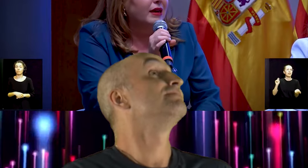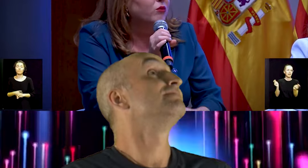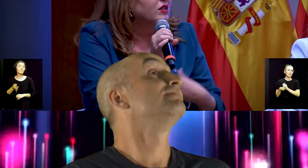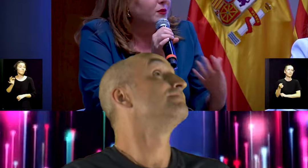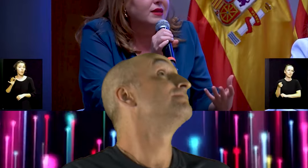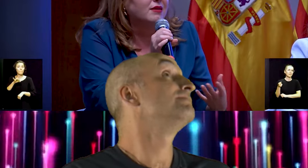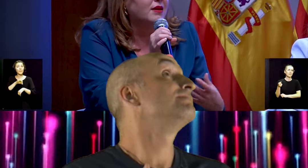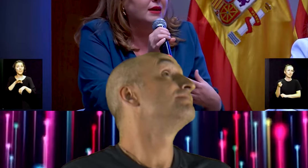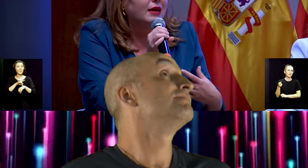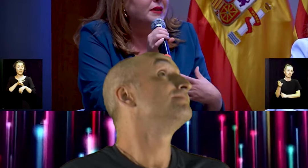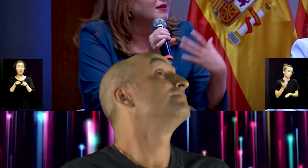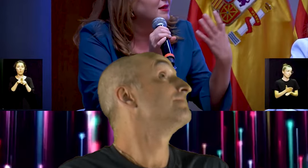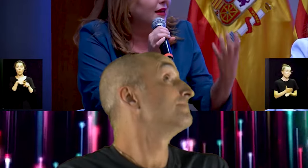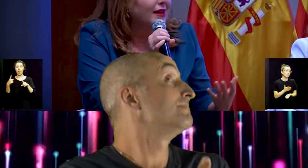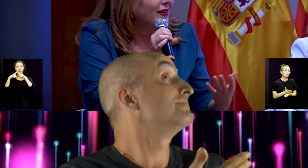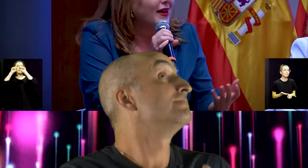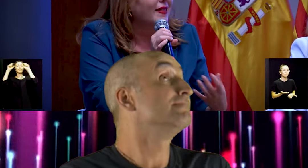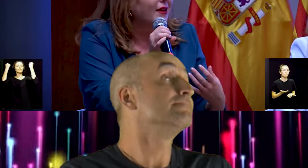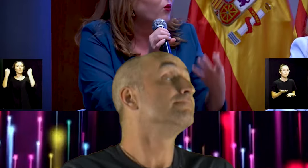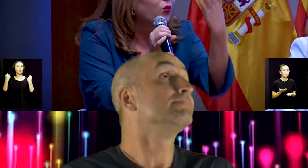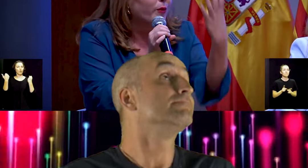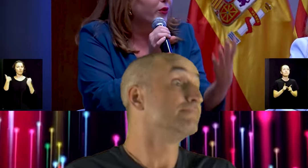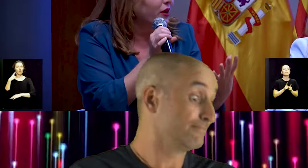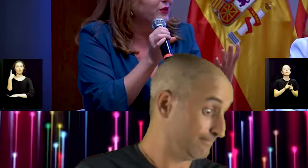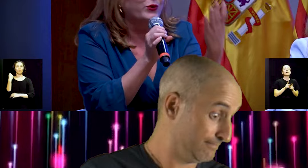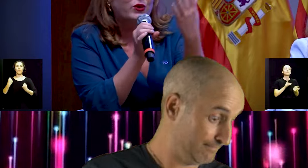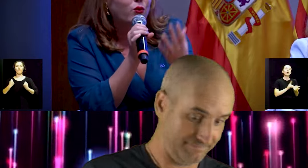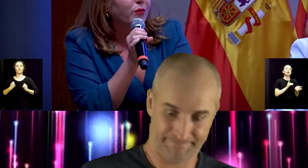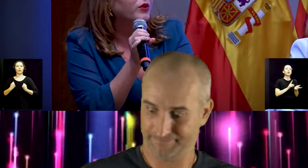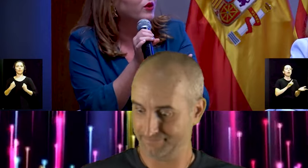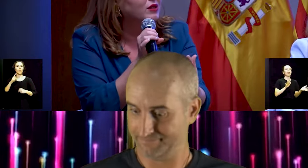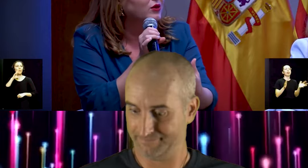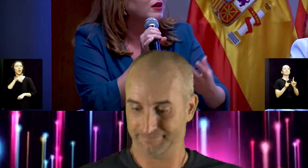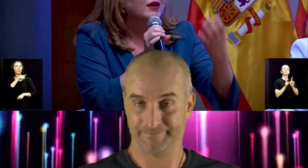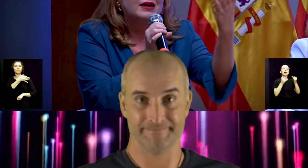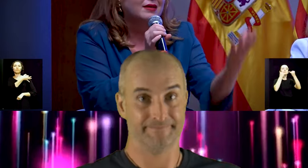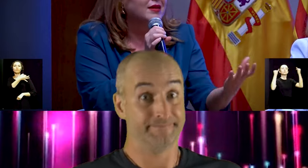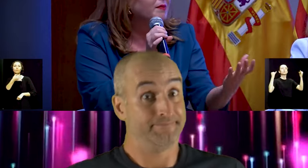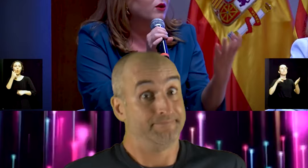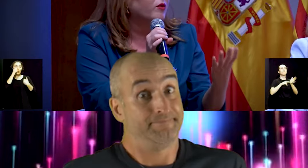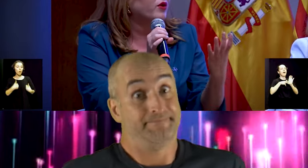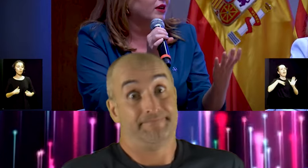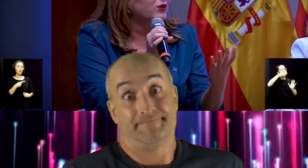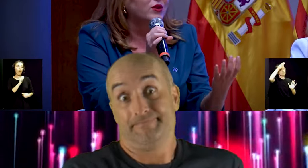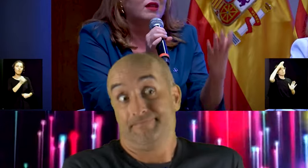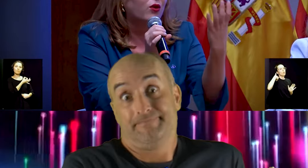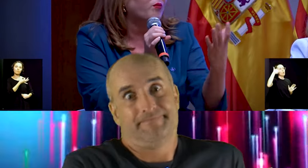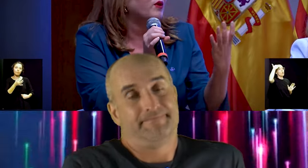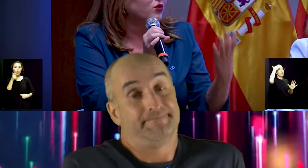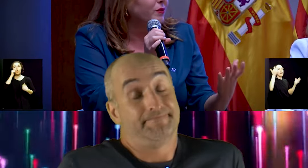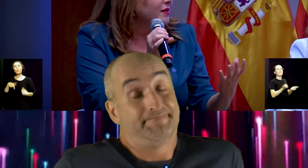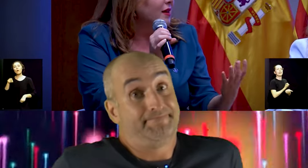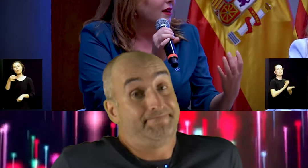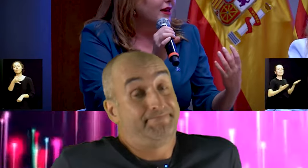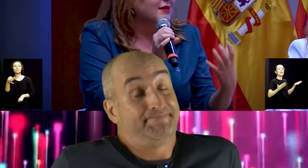que muchas veces representa la idea de un cuerpo correcto y un cuerpo incorrecto y casi siempre el cuerpo correcto es el